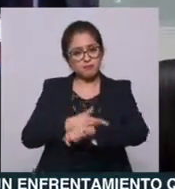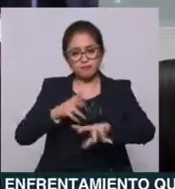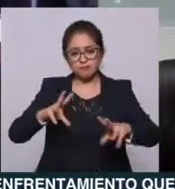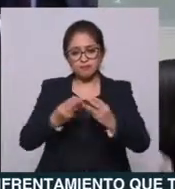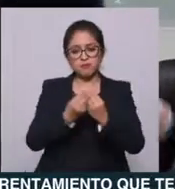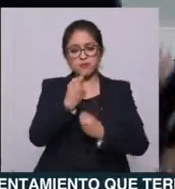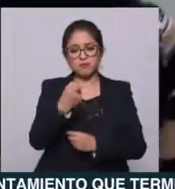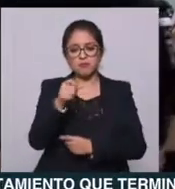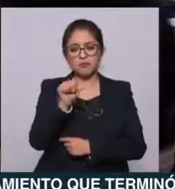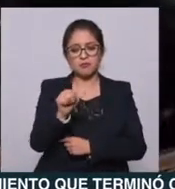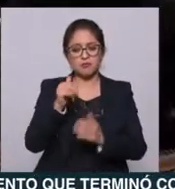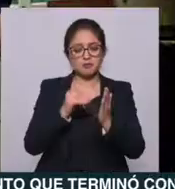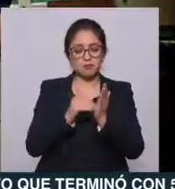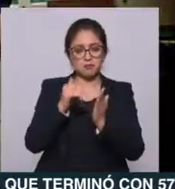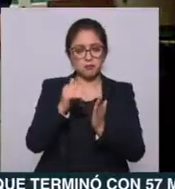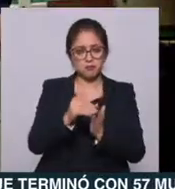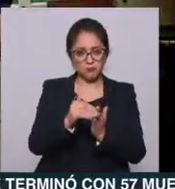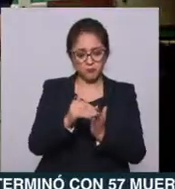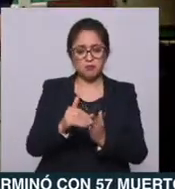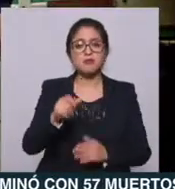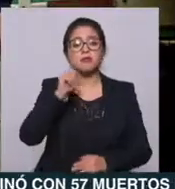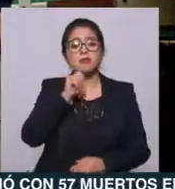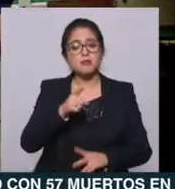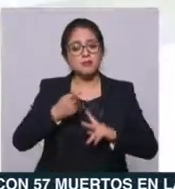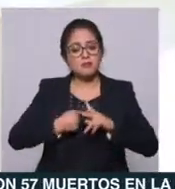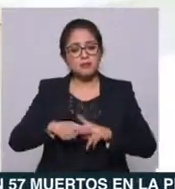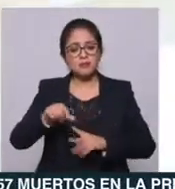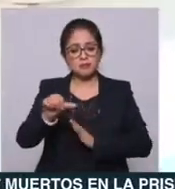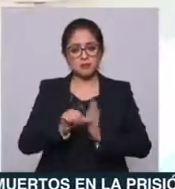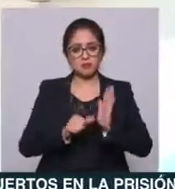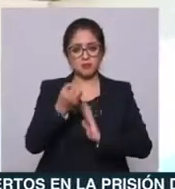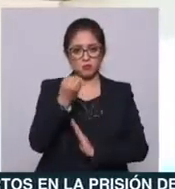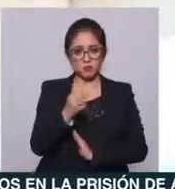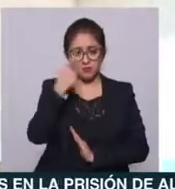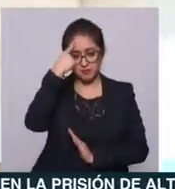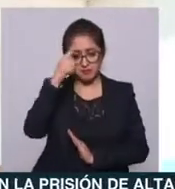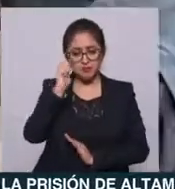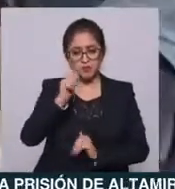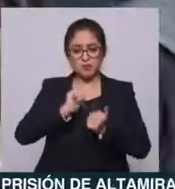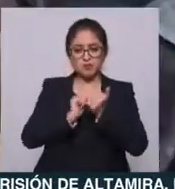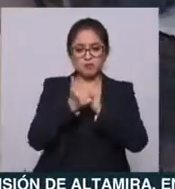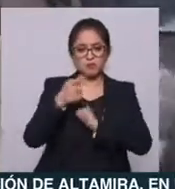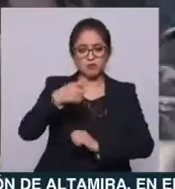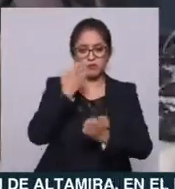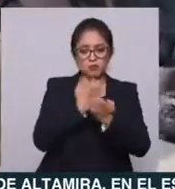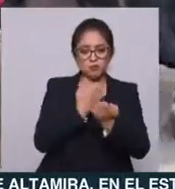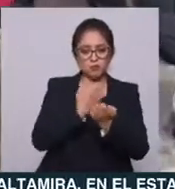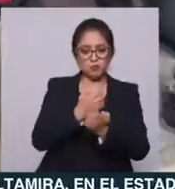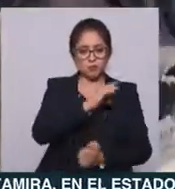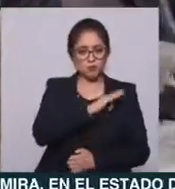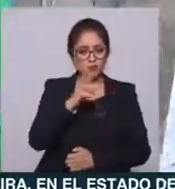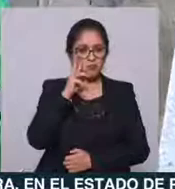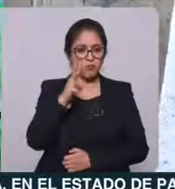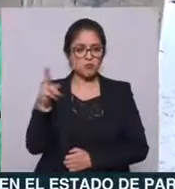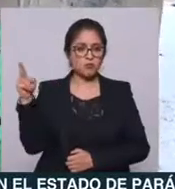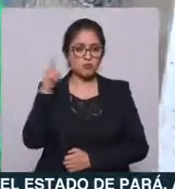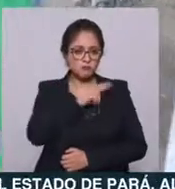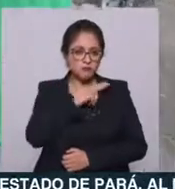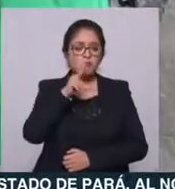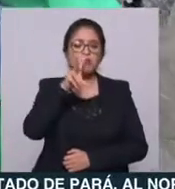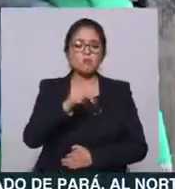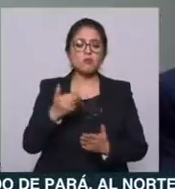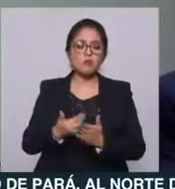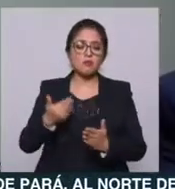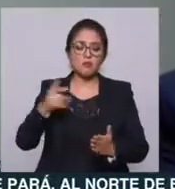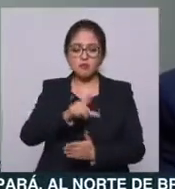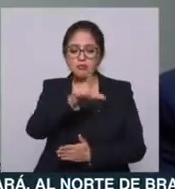de 116,000 millones de pesos y se iniciarán en octubre para que el impacto económico se vea reflejado de manera inmediata y no hasta que inicie el